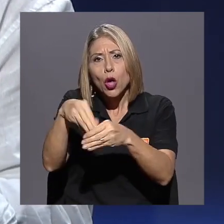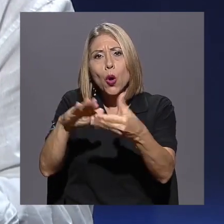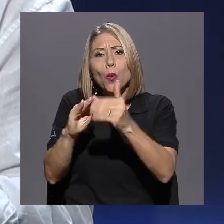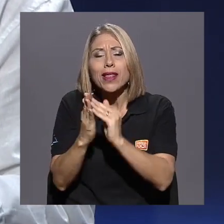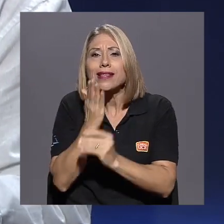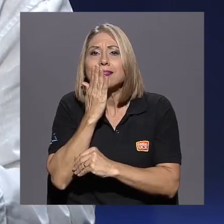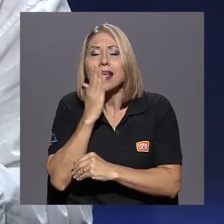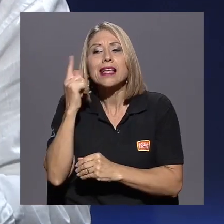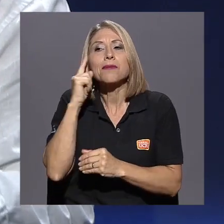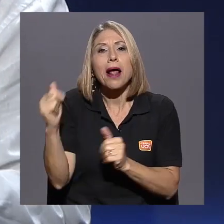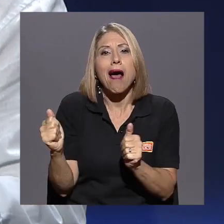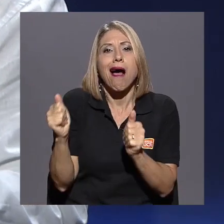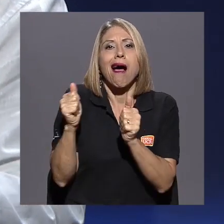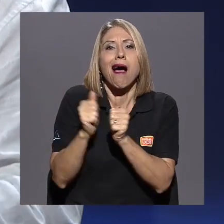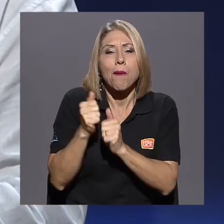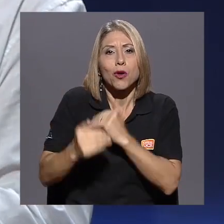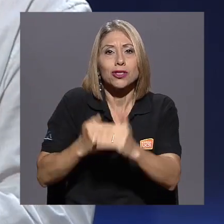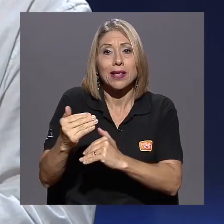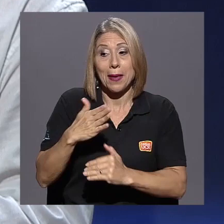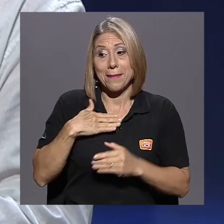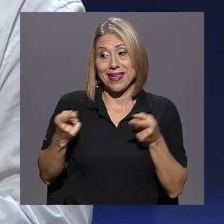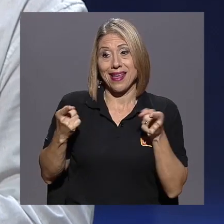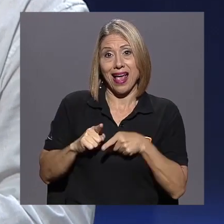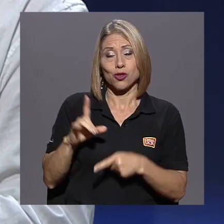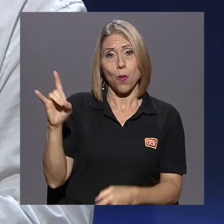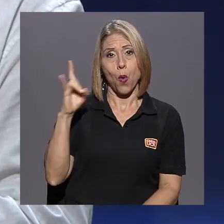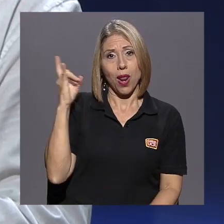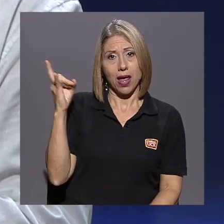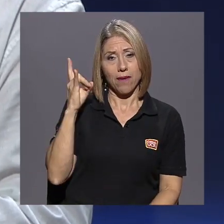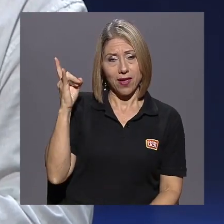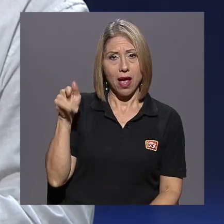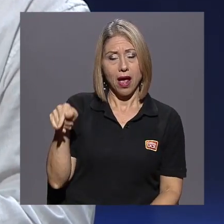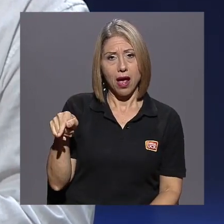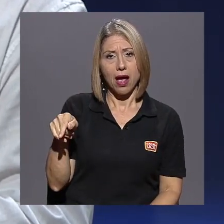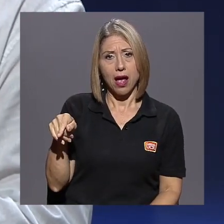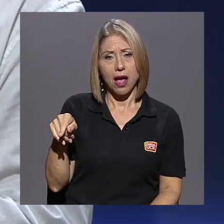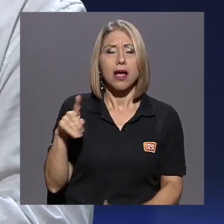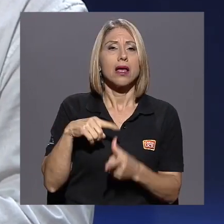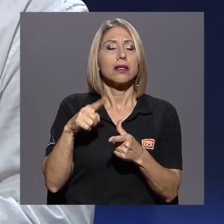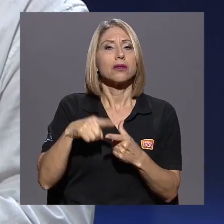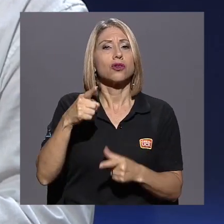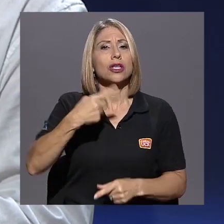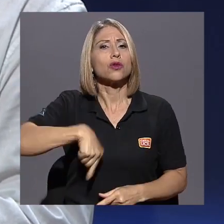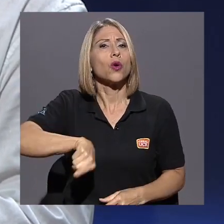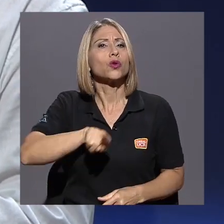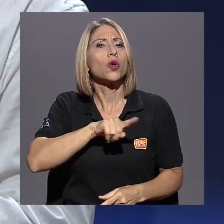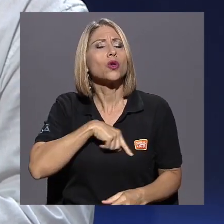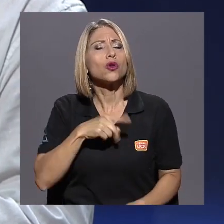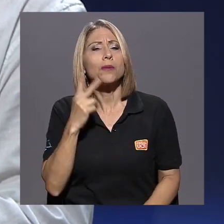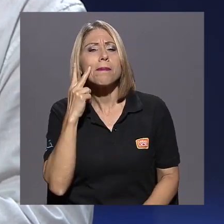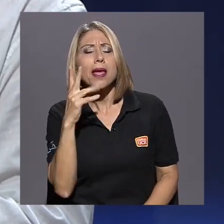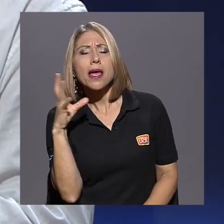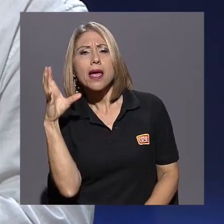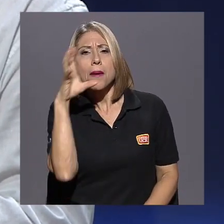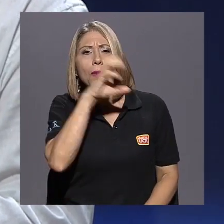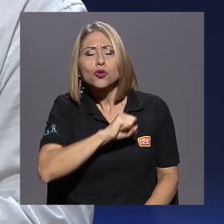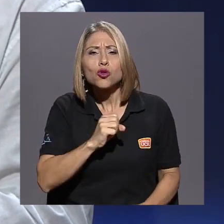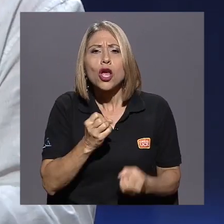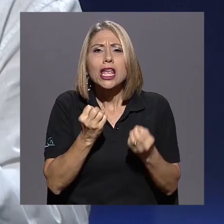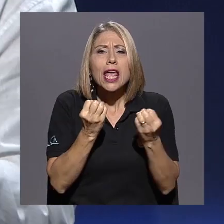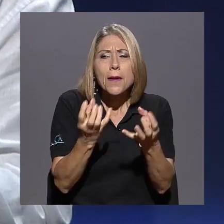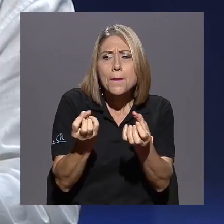en mi caso fue bolivia particularmente entonces lo que nosotros vemos es que muchos conceptos